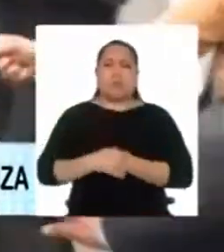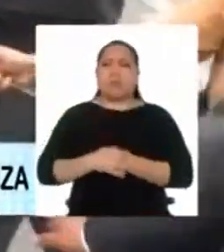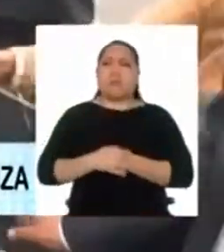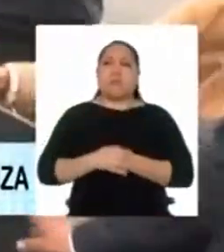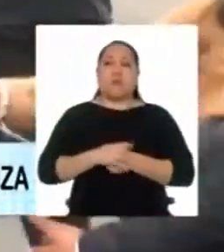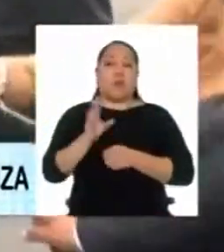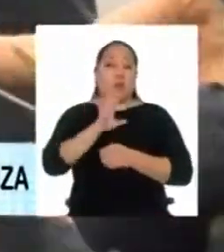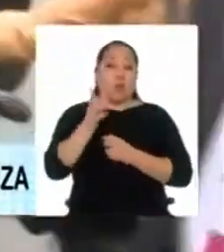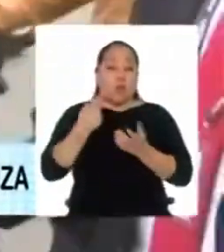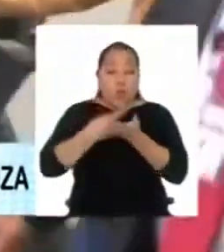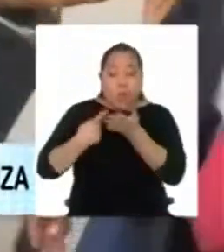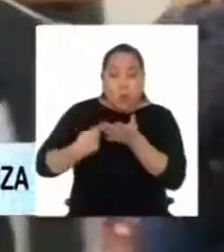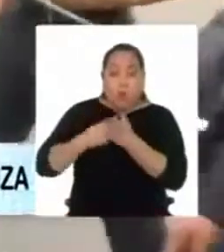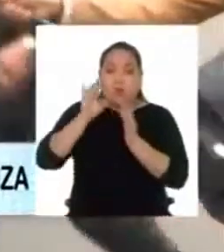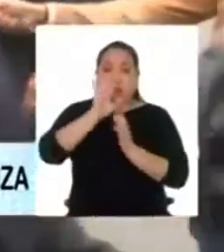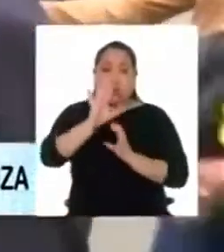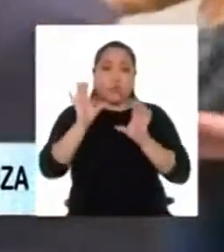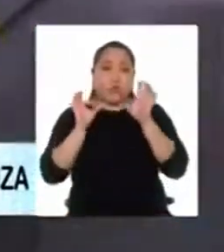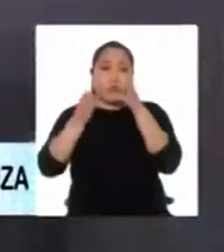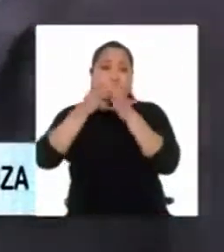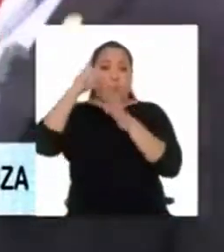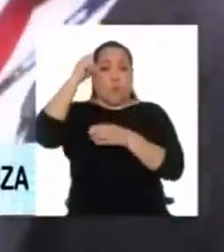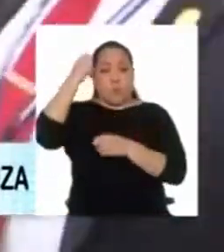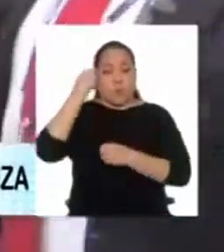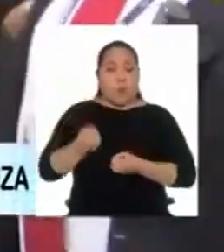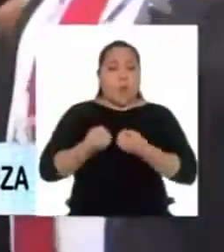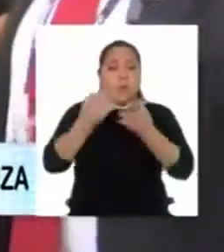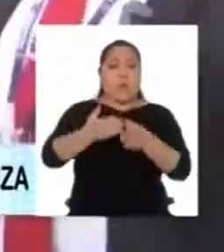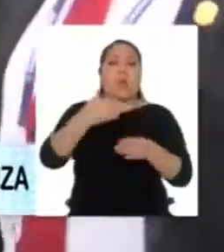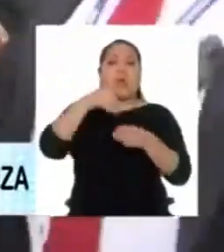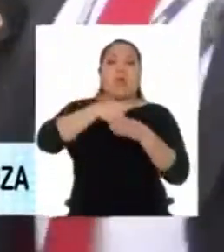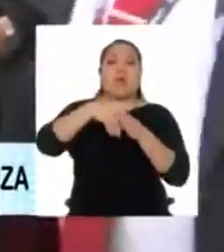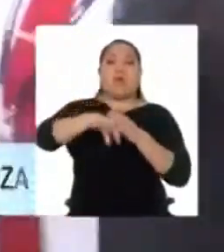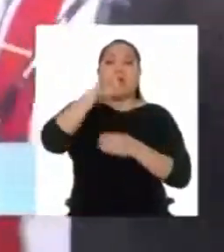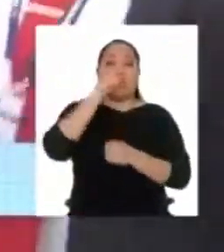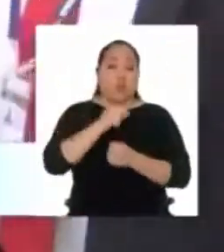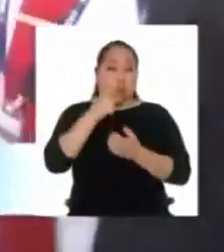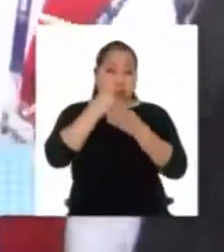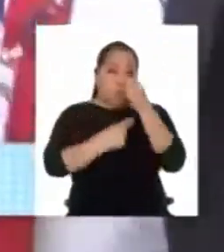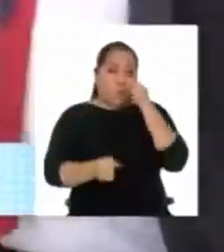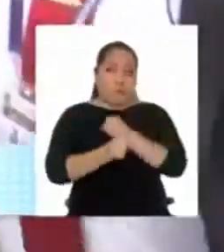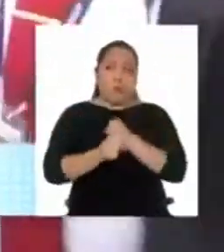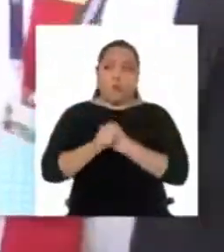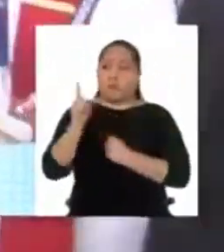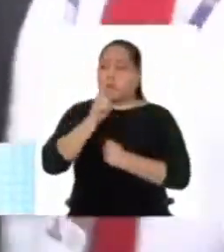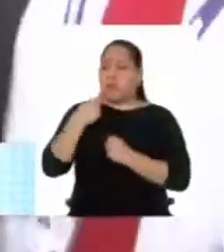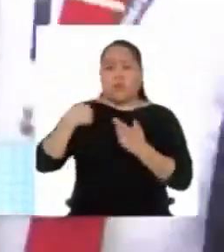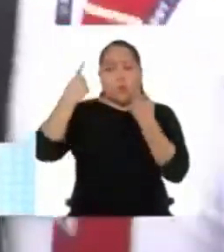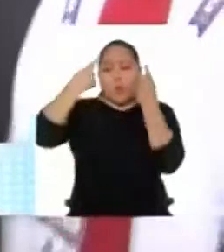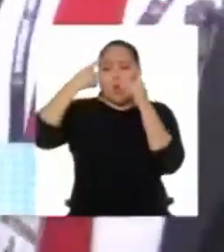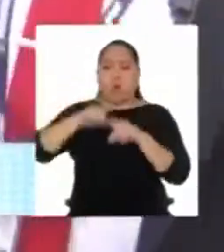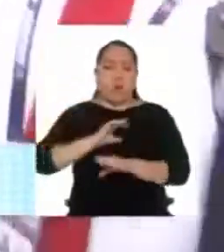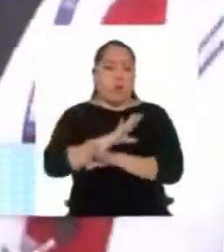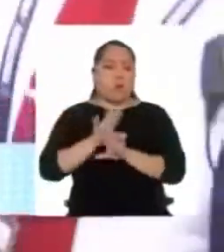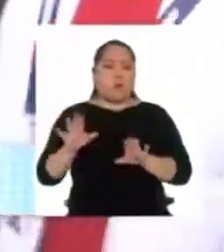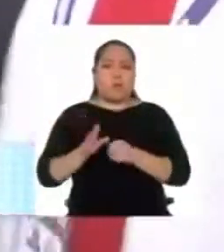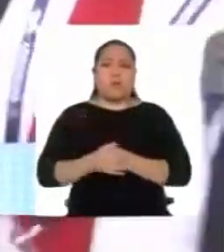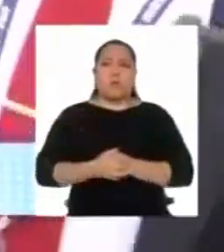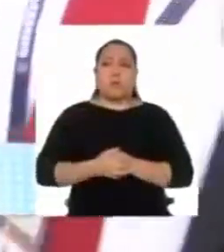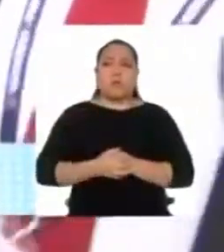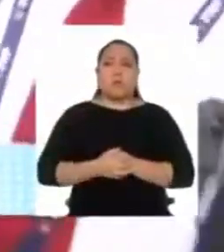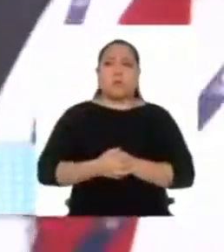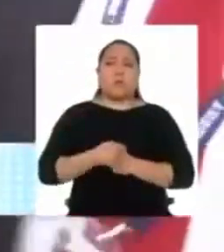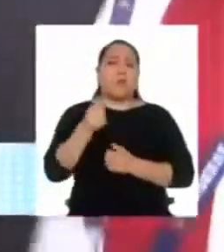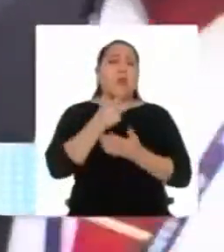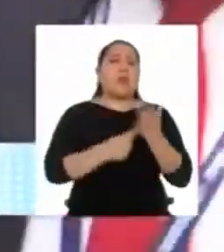¿Algún acuerdo con su bancada, presidenta, para otorgar el voto a favor? Ninguno. Jamás hay acuerdos. ¿Qué